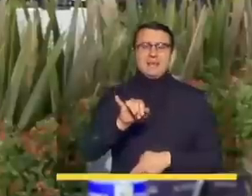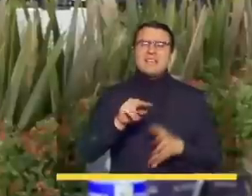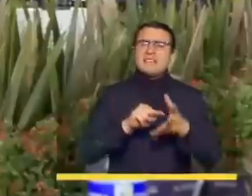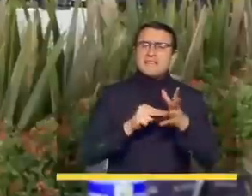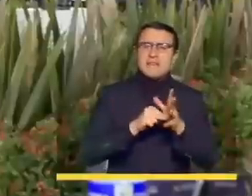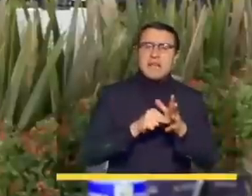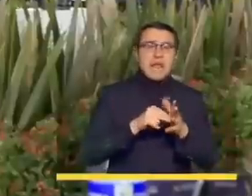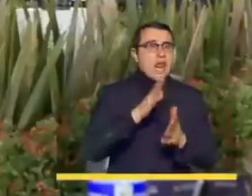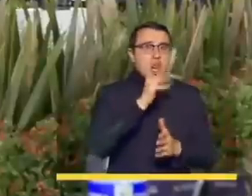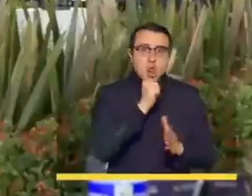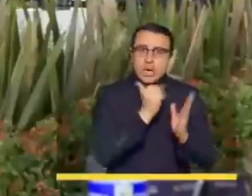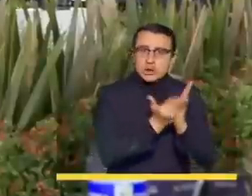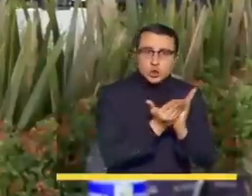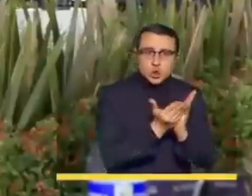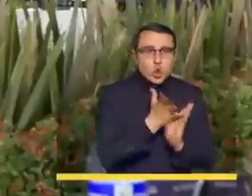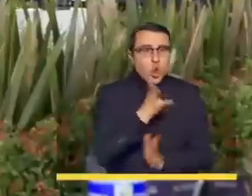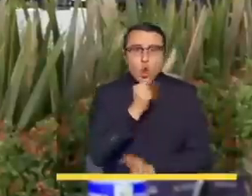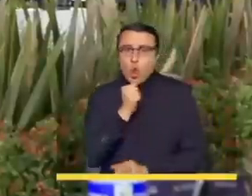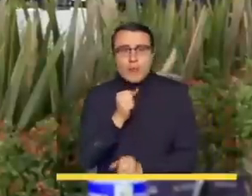trabajan.